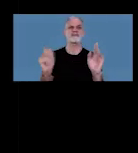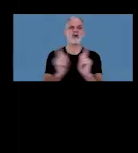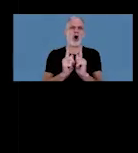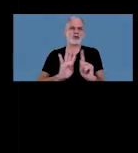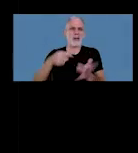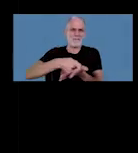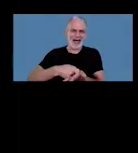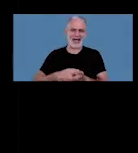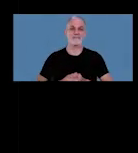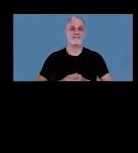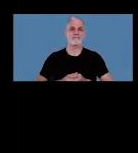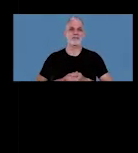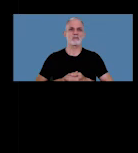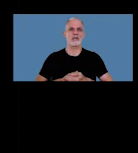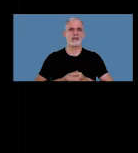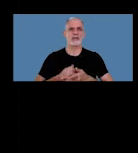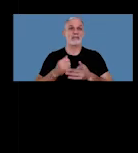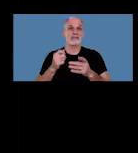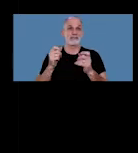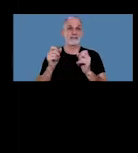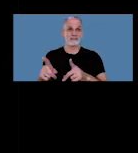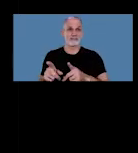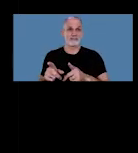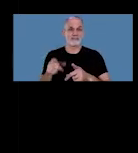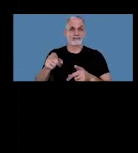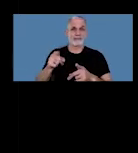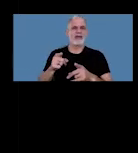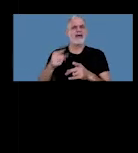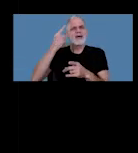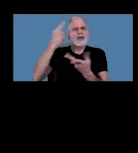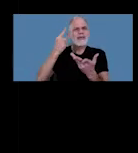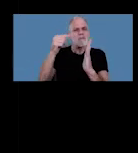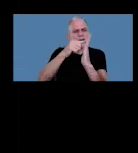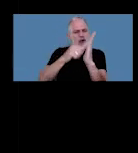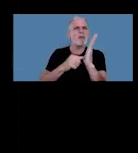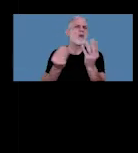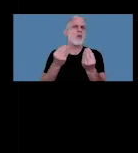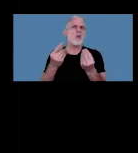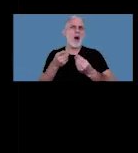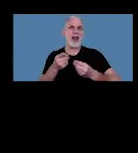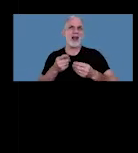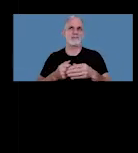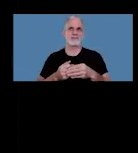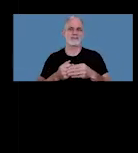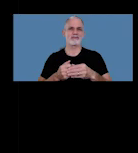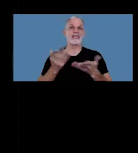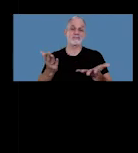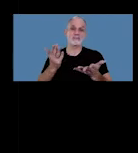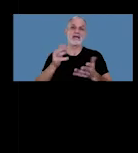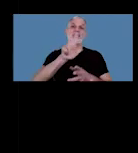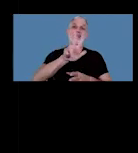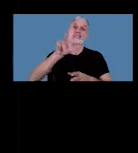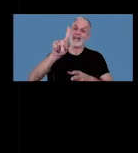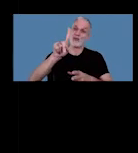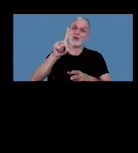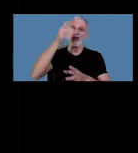La atribución de conceptos para este tributo va a ser a